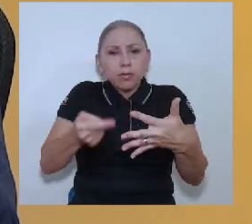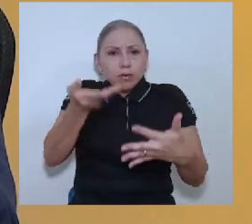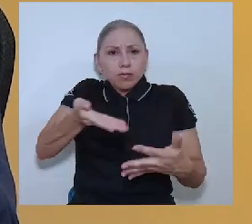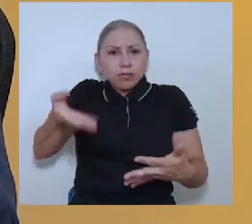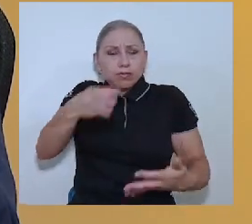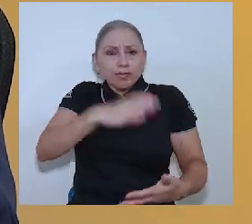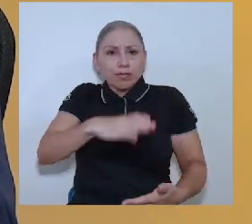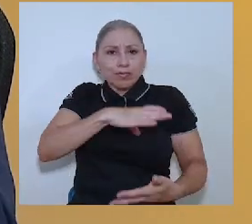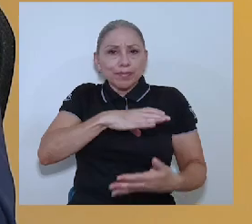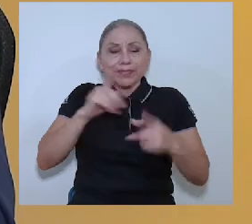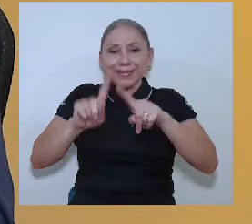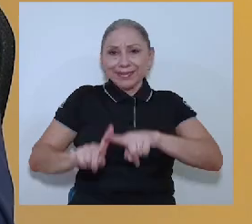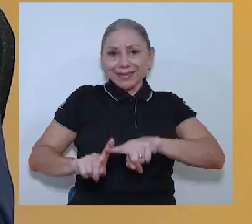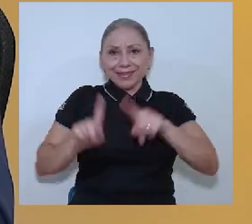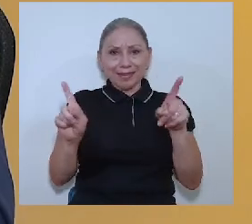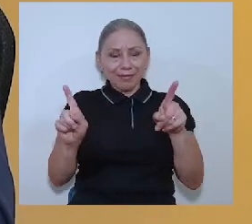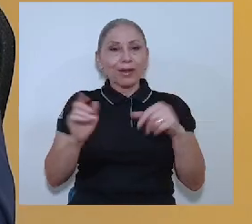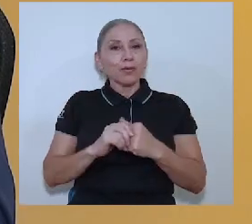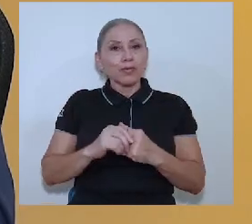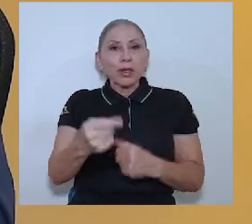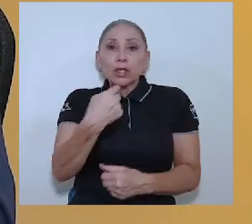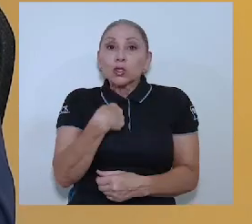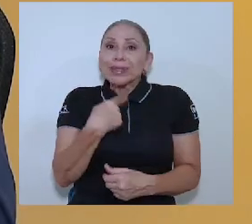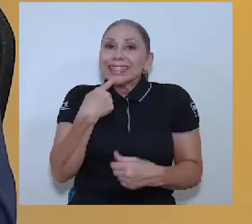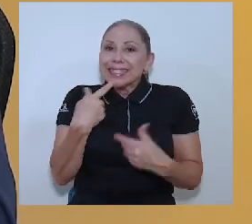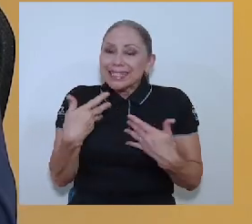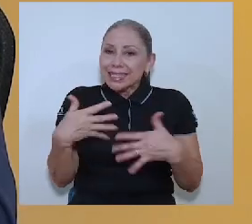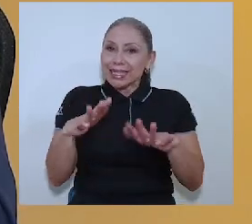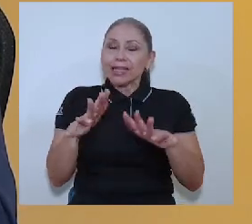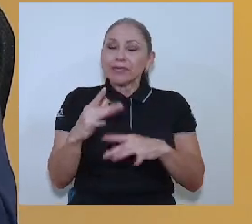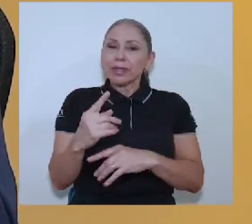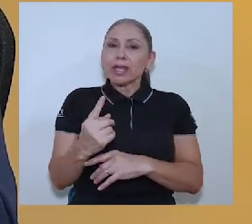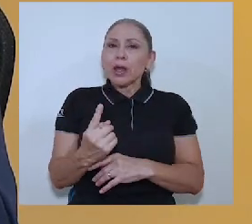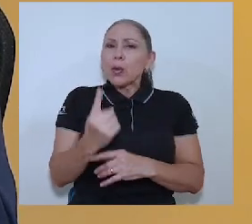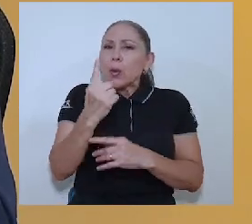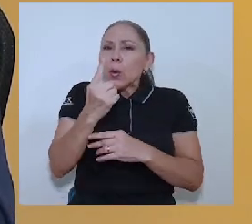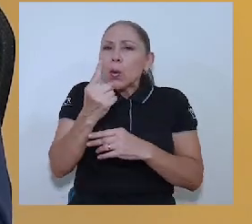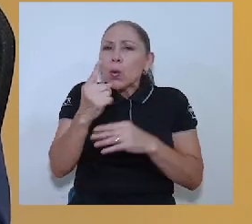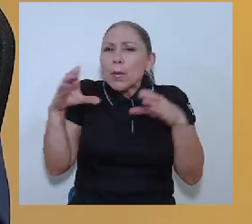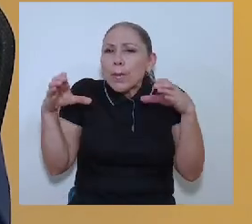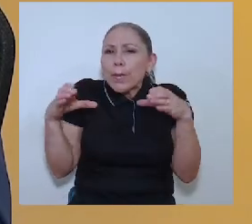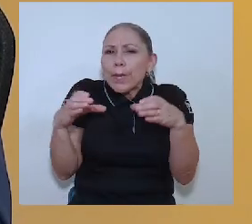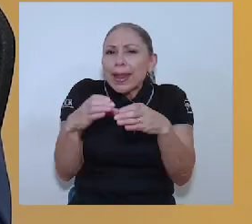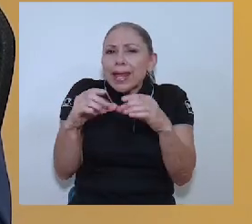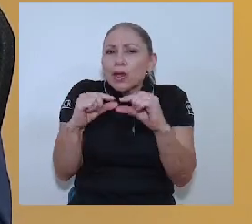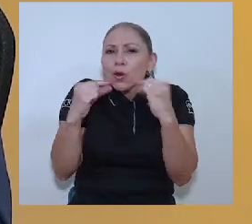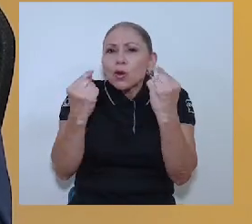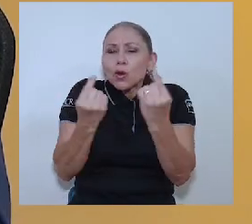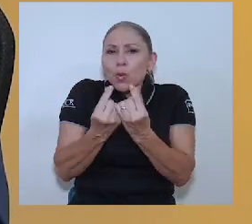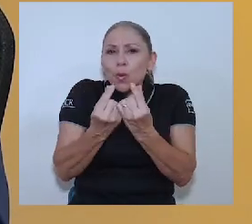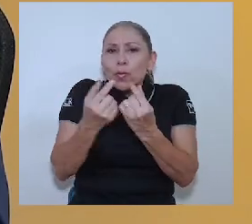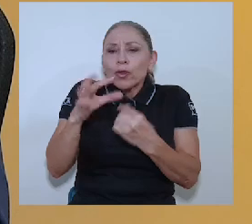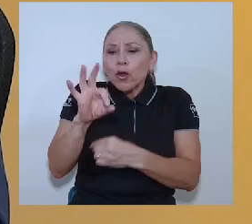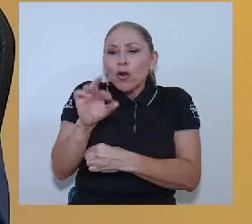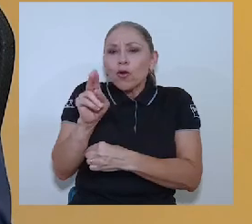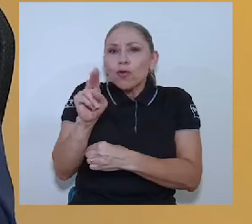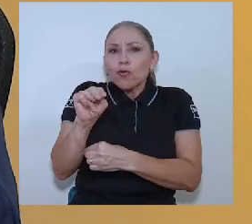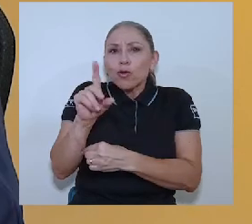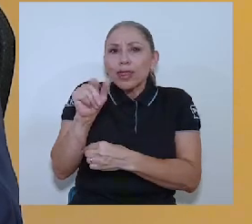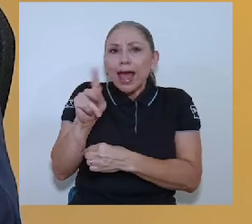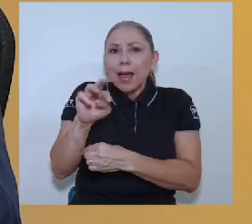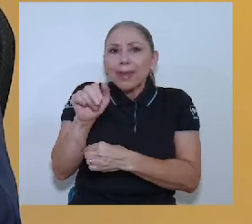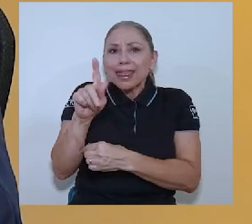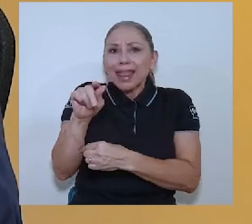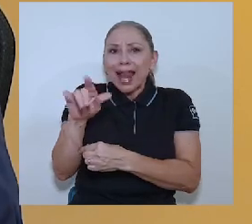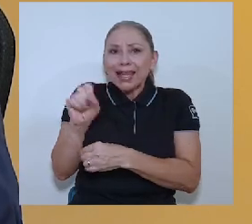de factores. Sin embargo, me atrevería a decir que hubo un pequeño grupo que fueron los fundamentales.